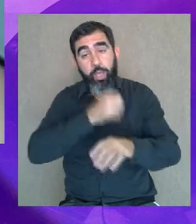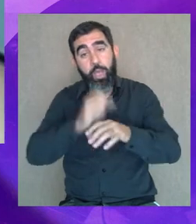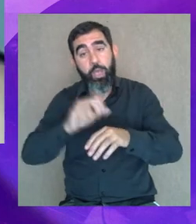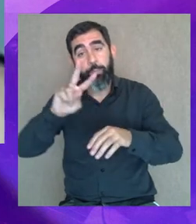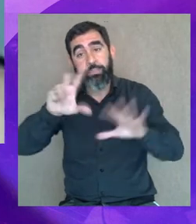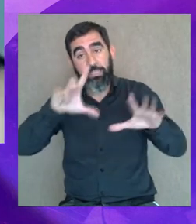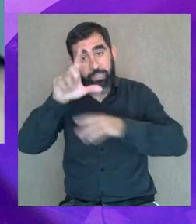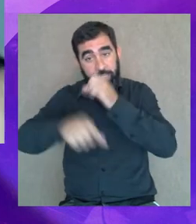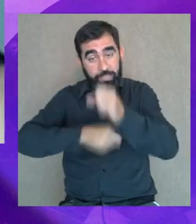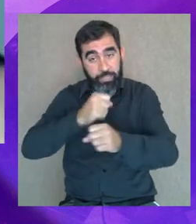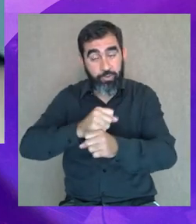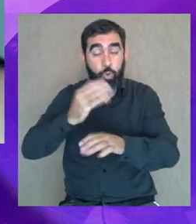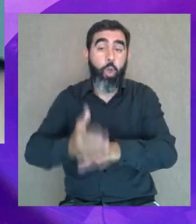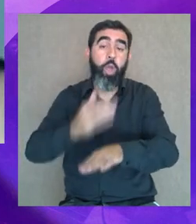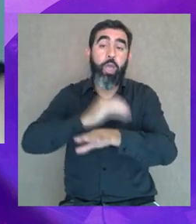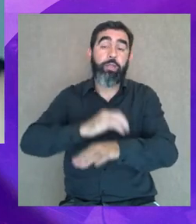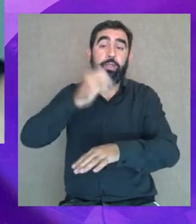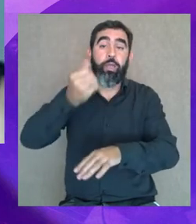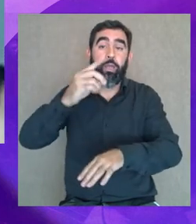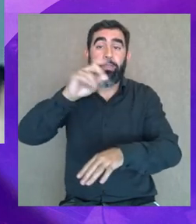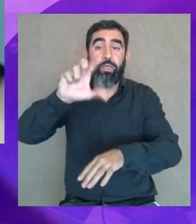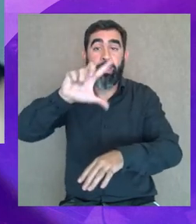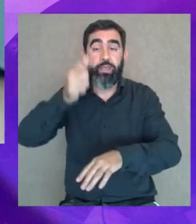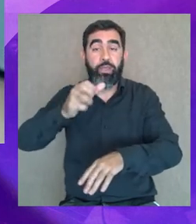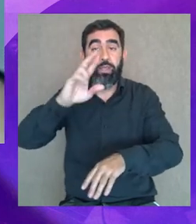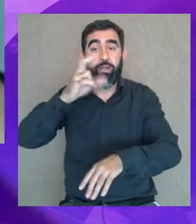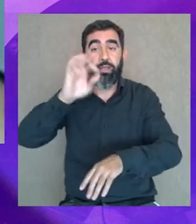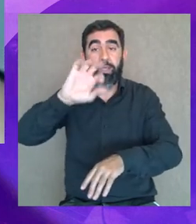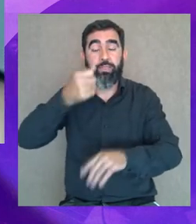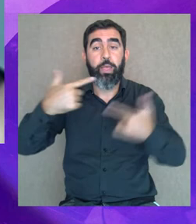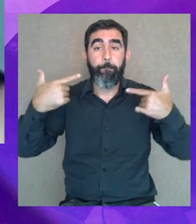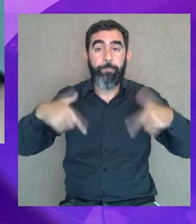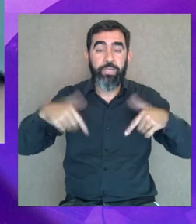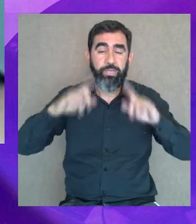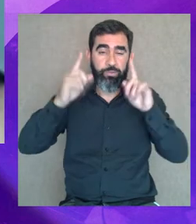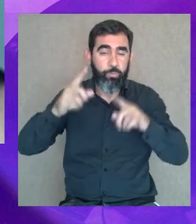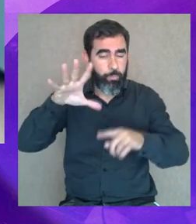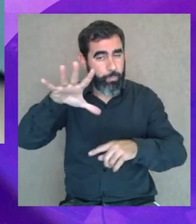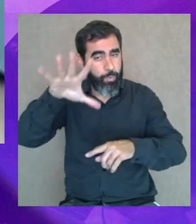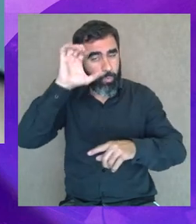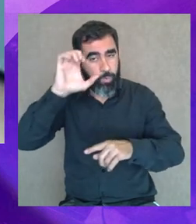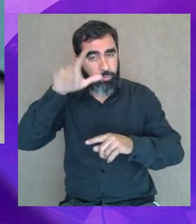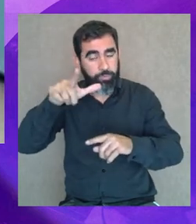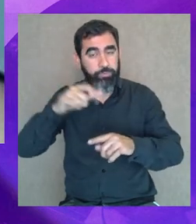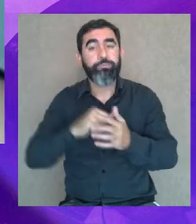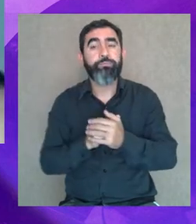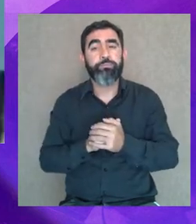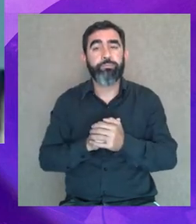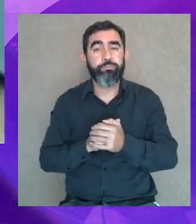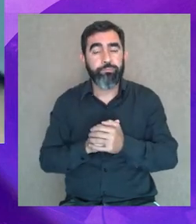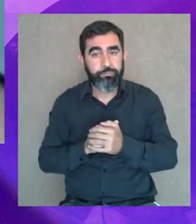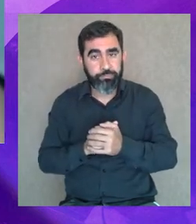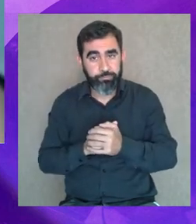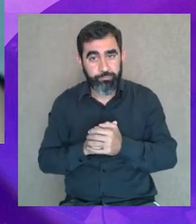maravillosos años cuando de la recta gran ministra y de javier machado de director todas todas